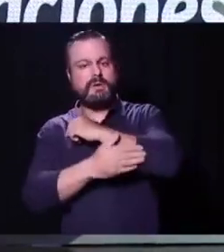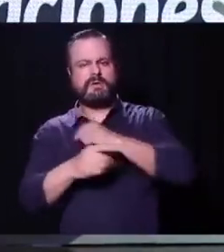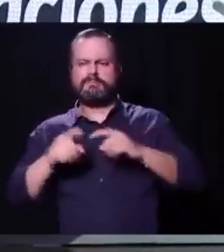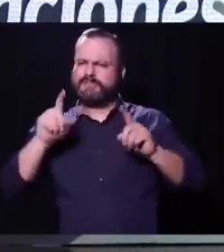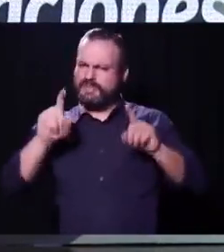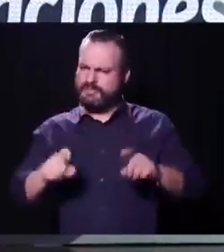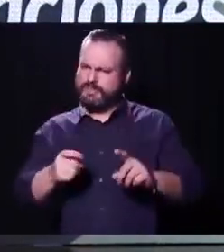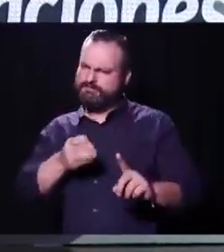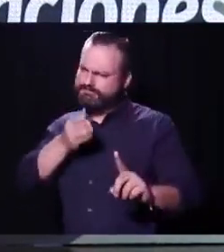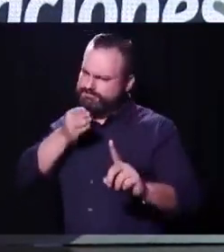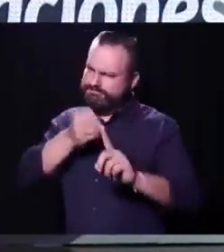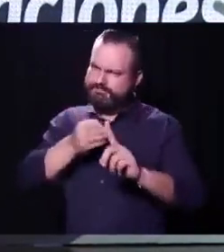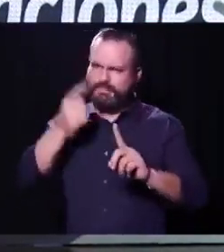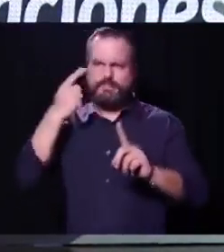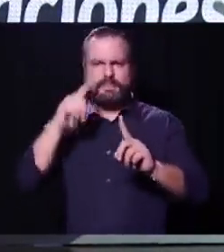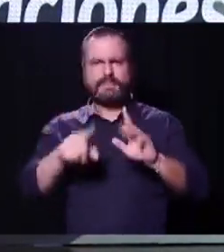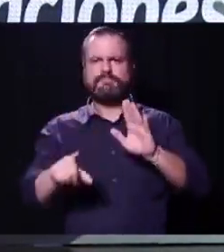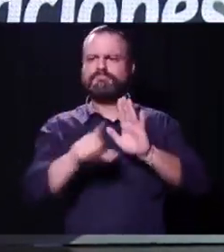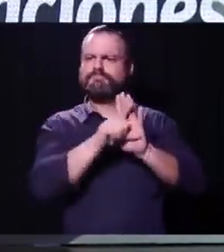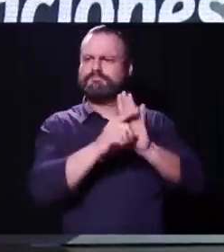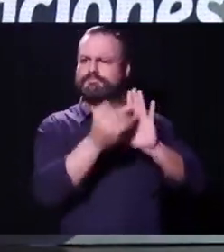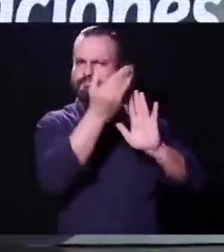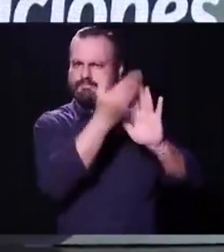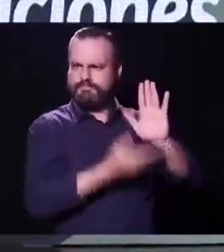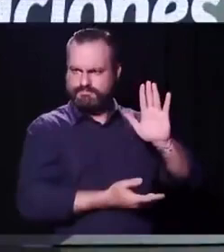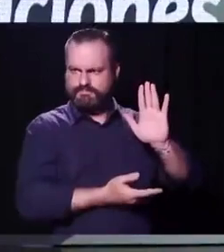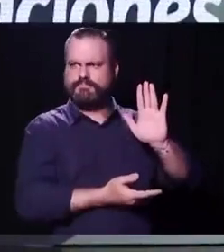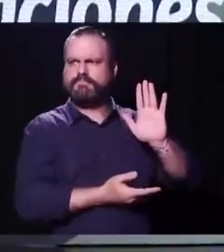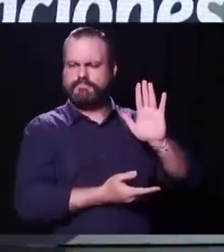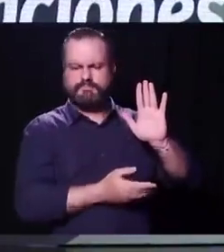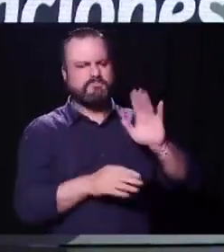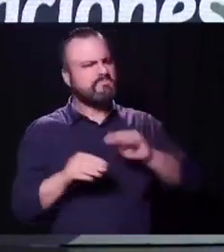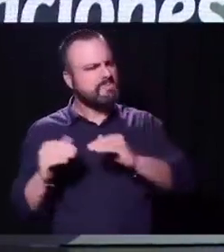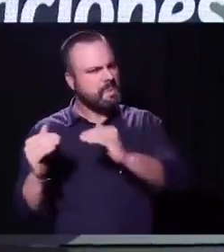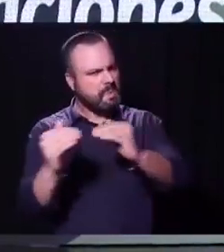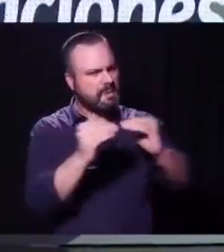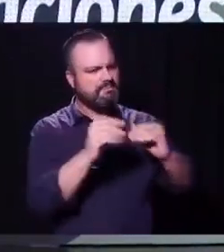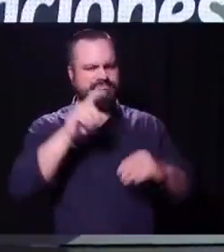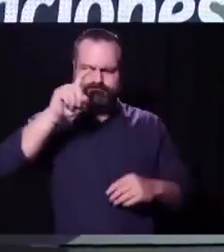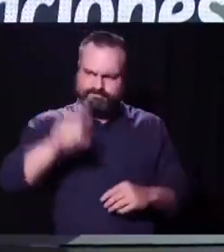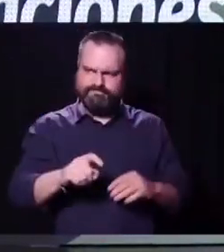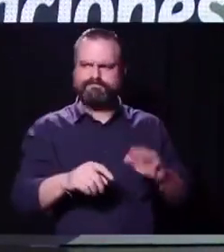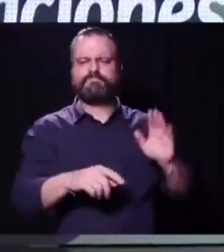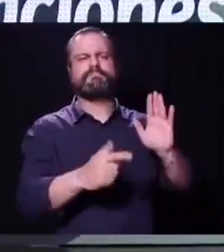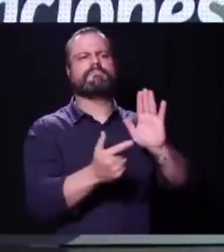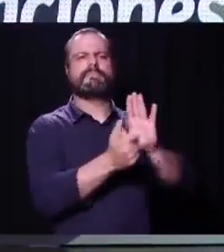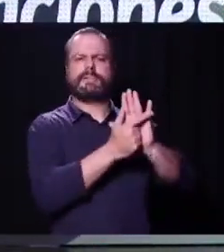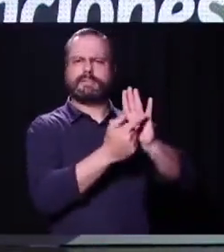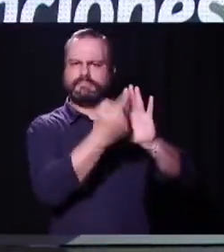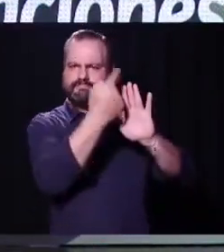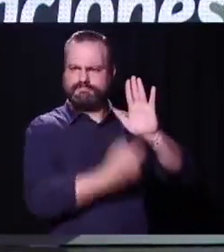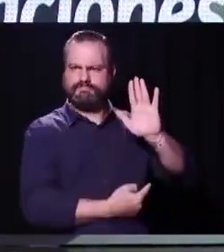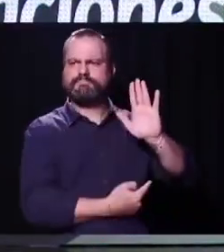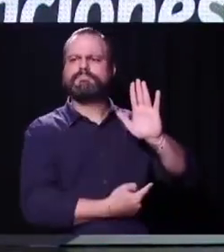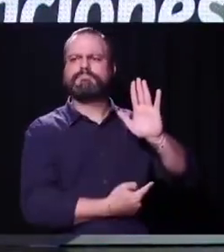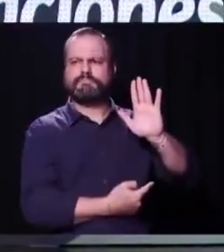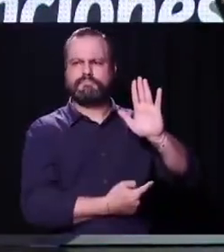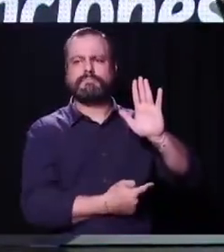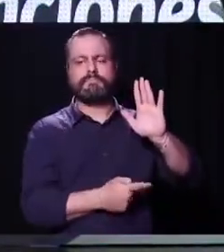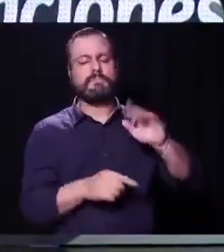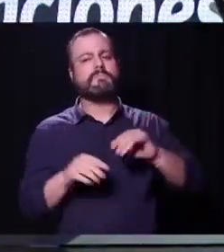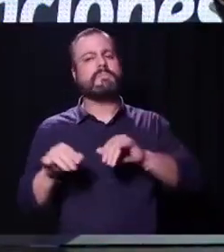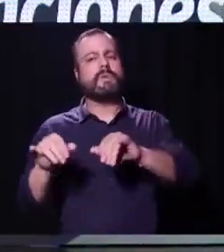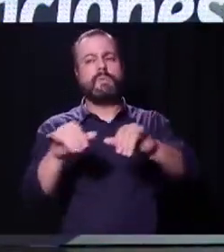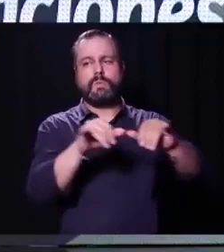leyes. Aquí se habla mucho del Estado de Derecho, de cumplir las leyes, las normas, los procedimientos. que se cumplan las leyes, que se le da, que se le dé